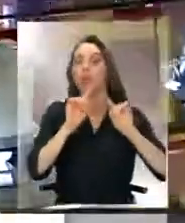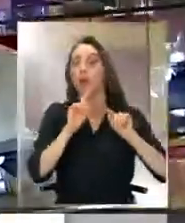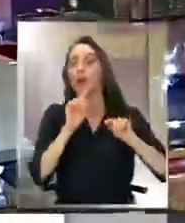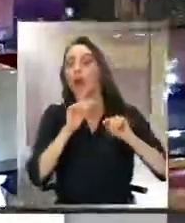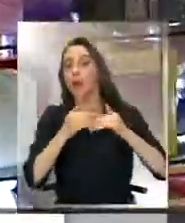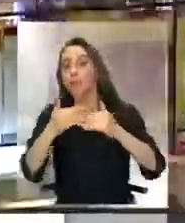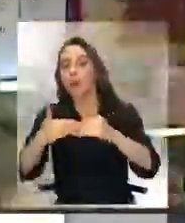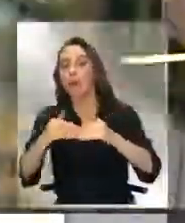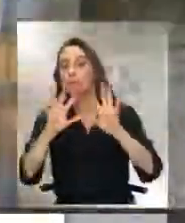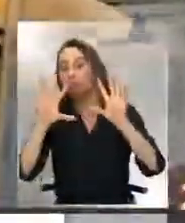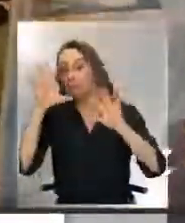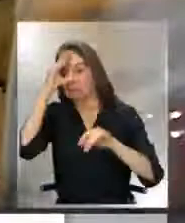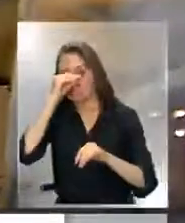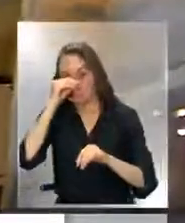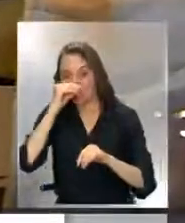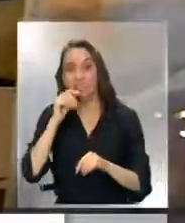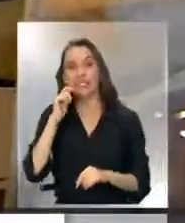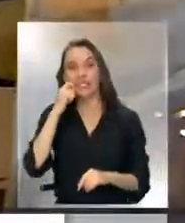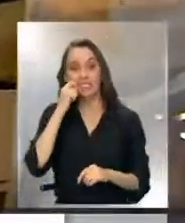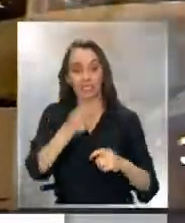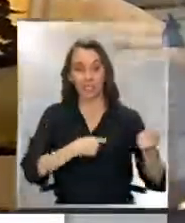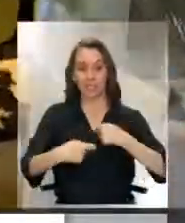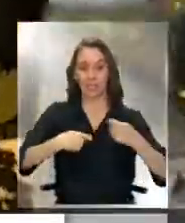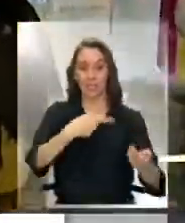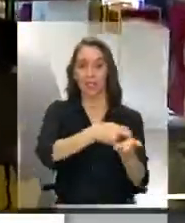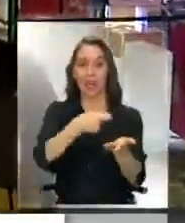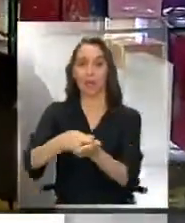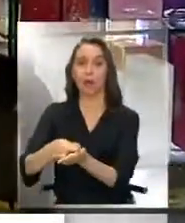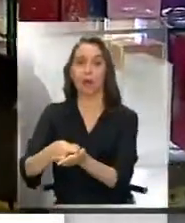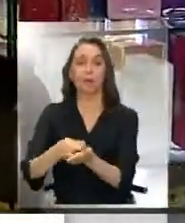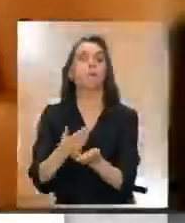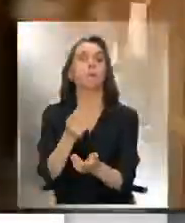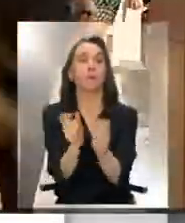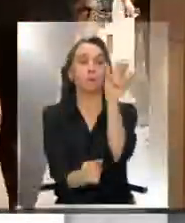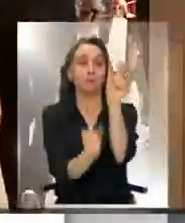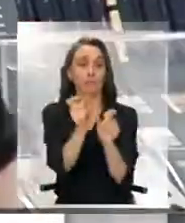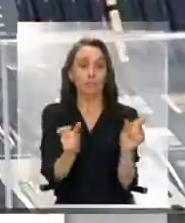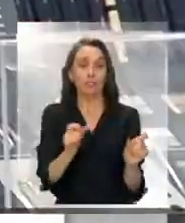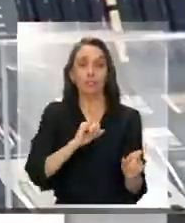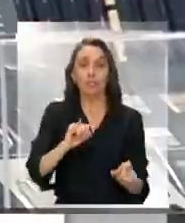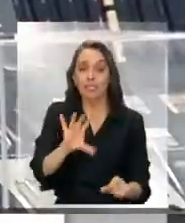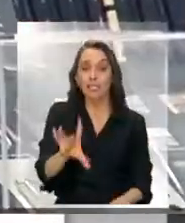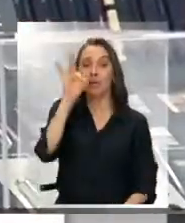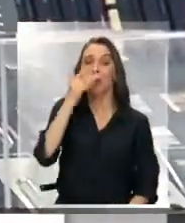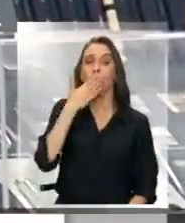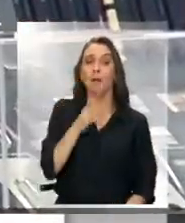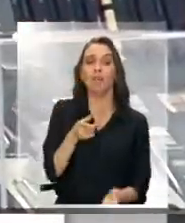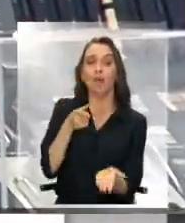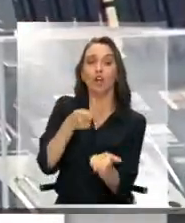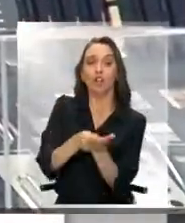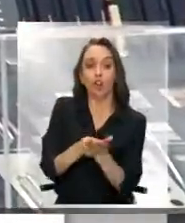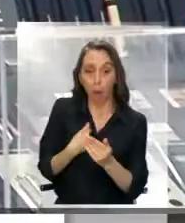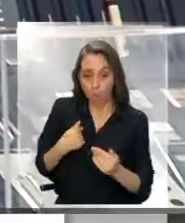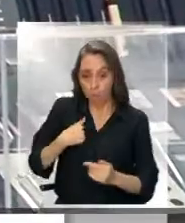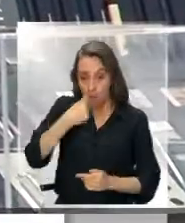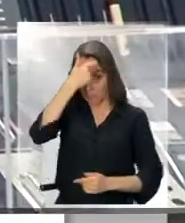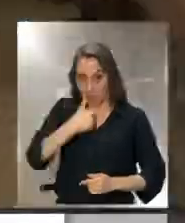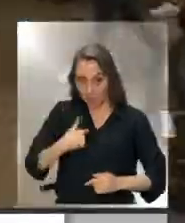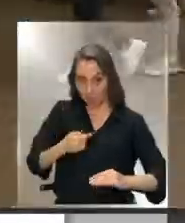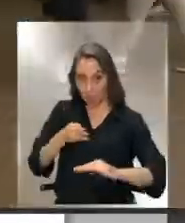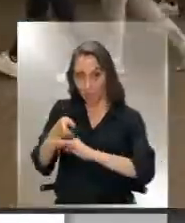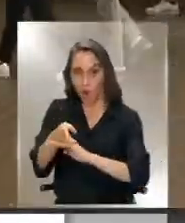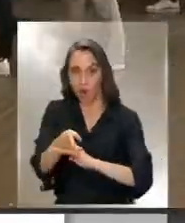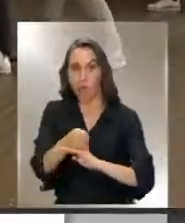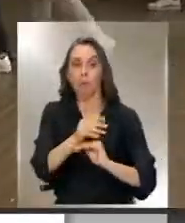de los regalos no debe significar un mal momento, sobre todo cuando los consumidores siguen prefiriendo la compra presencial por sobre la